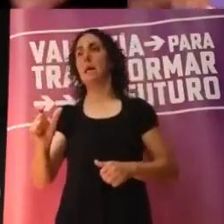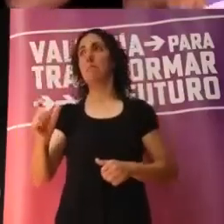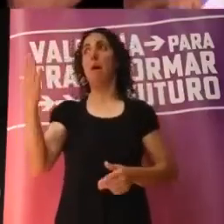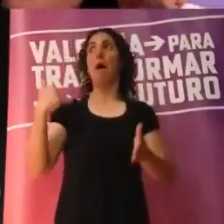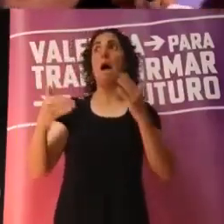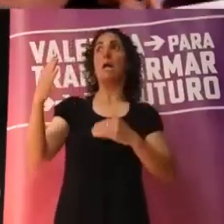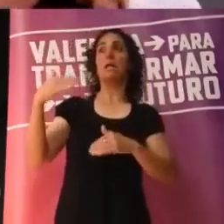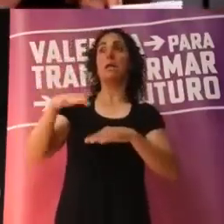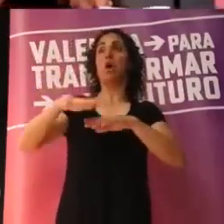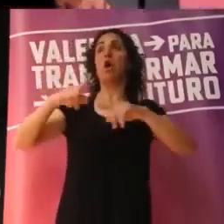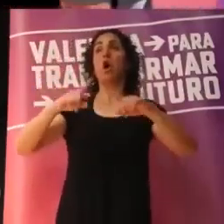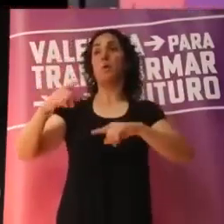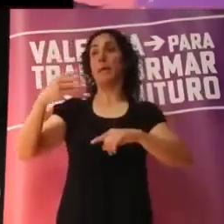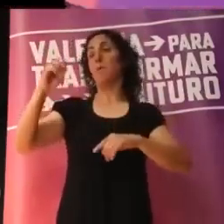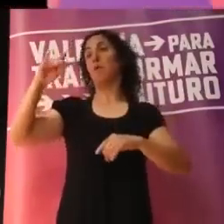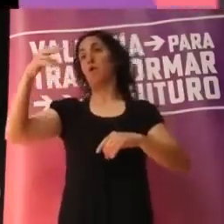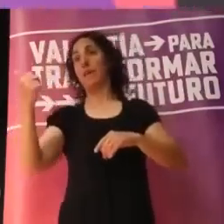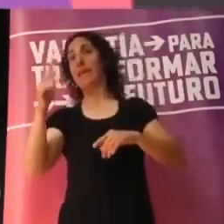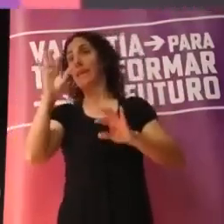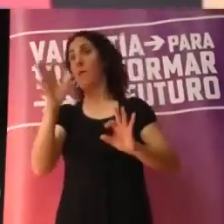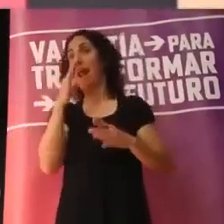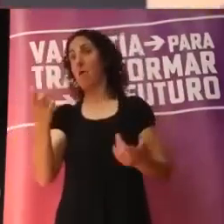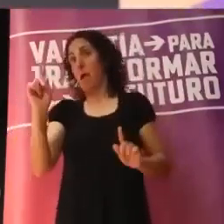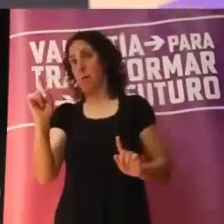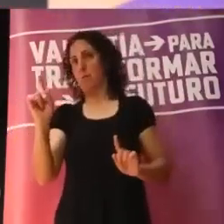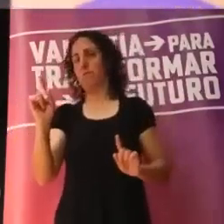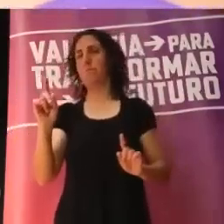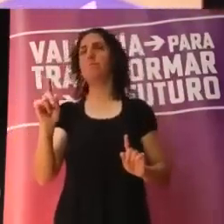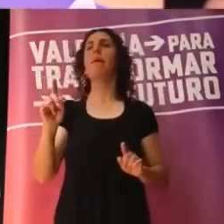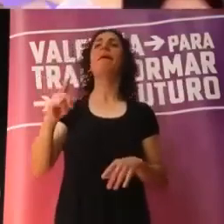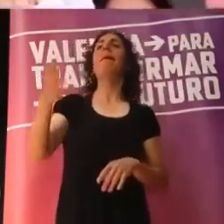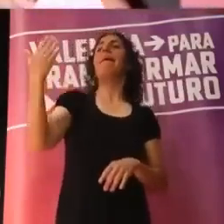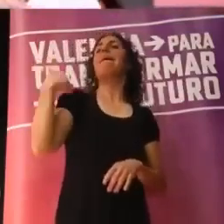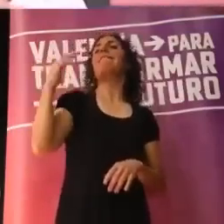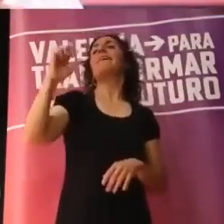Antes de ayer, el jueves por la noche, Enric Juliana, en la